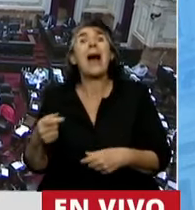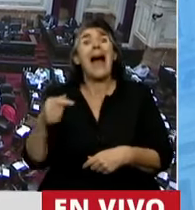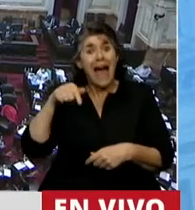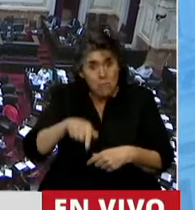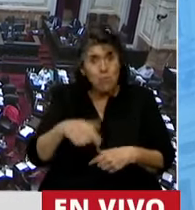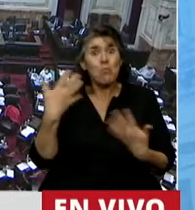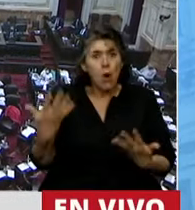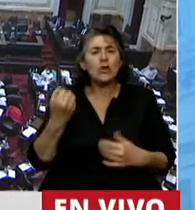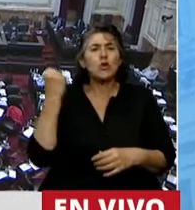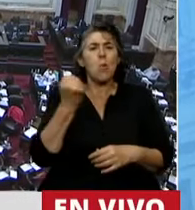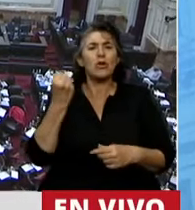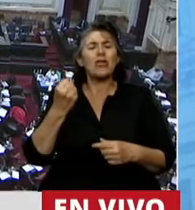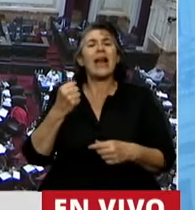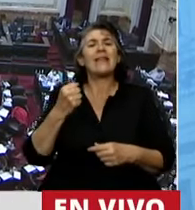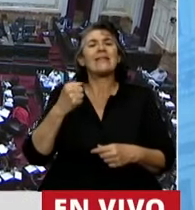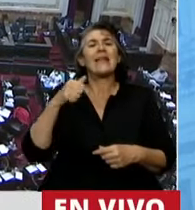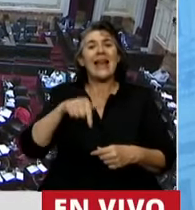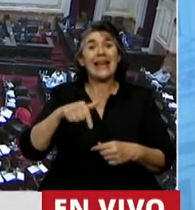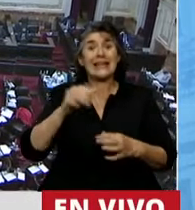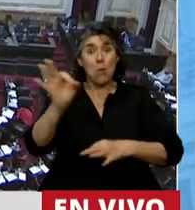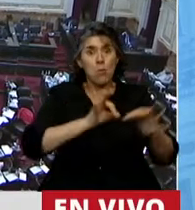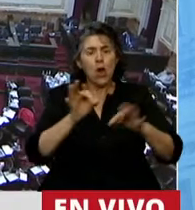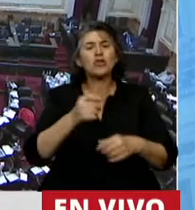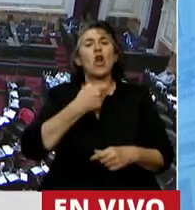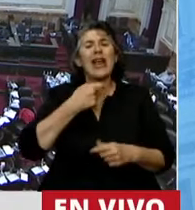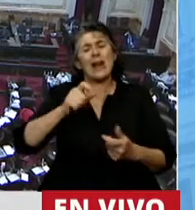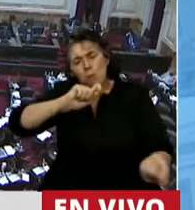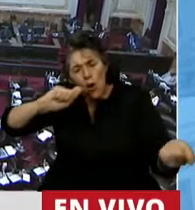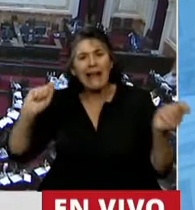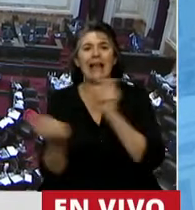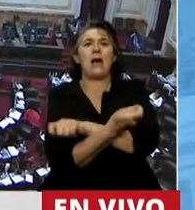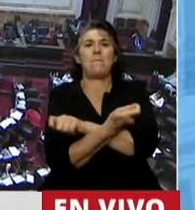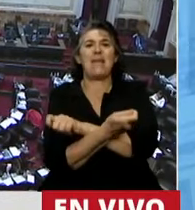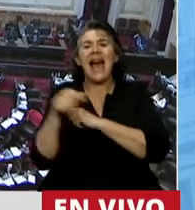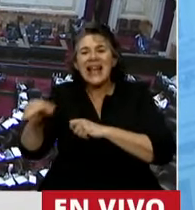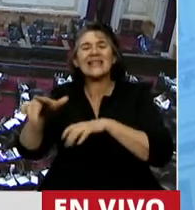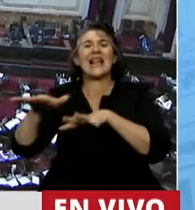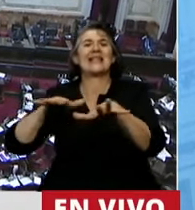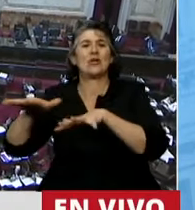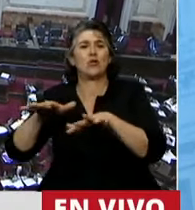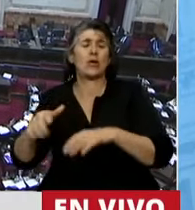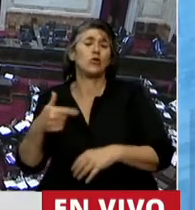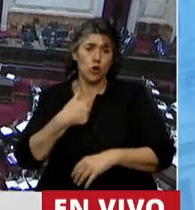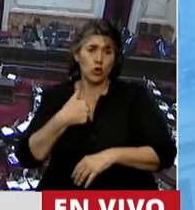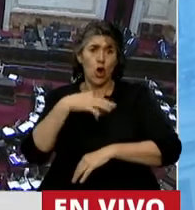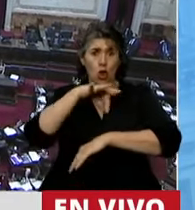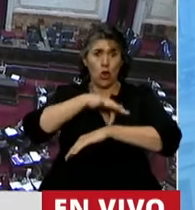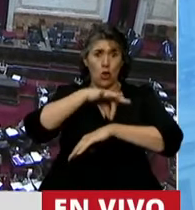revertir con este proyecto. Como médico,